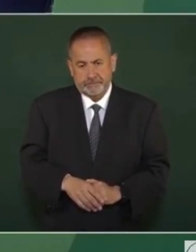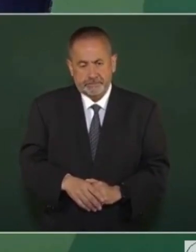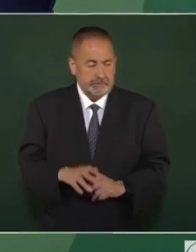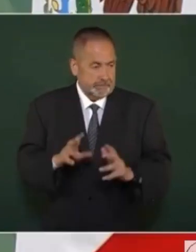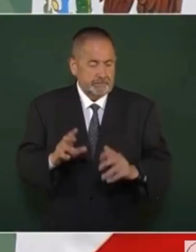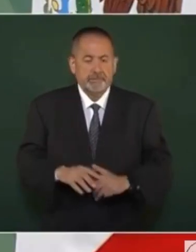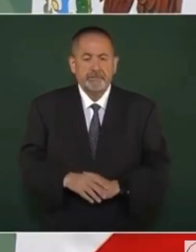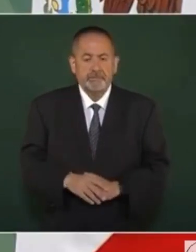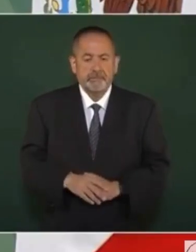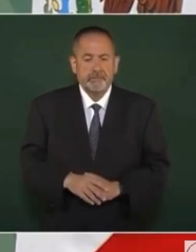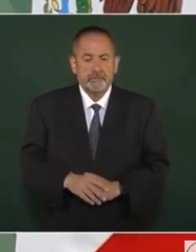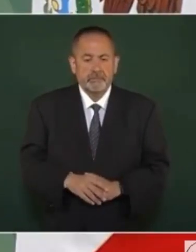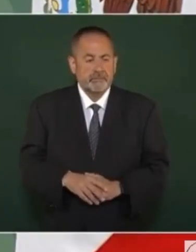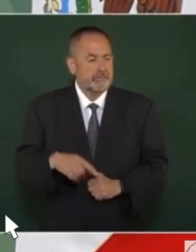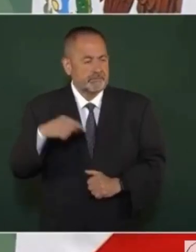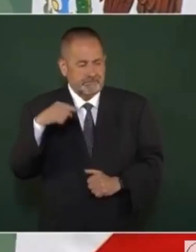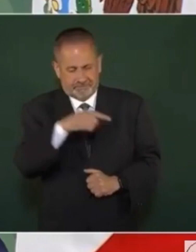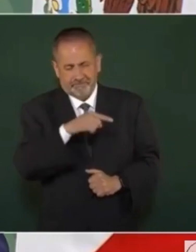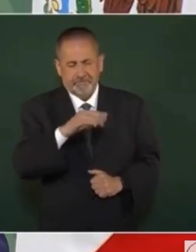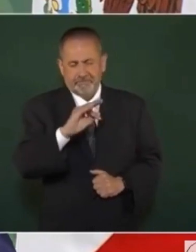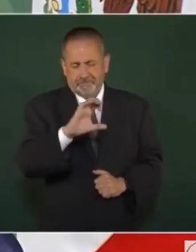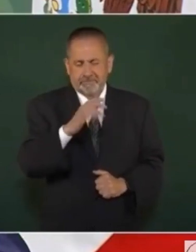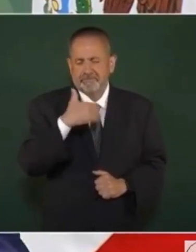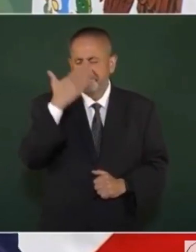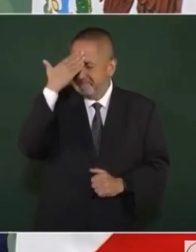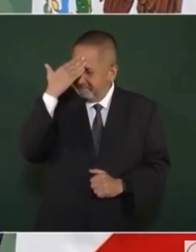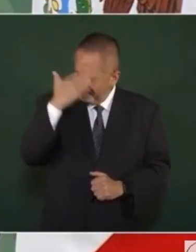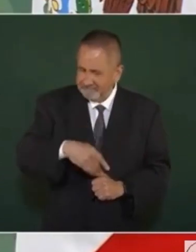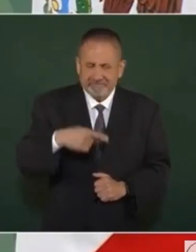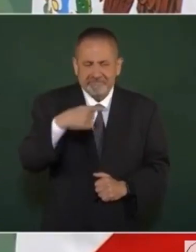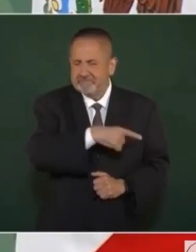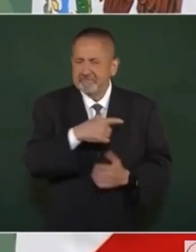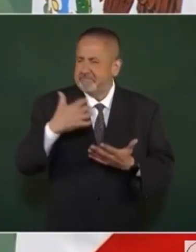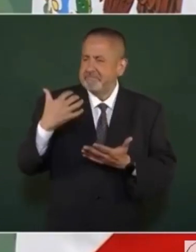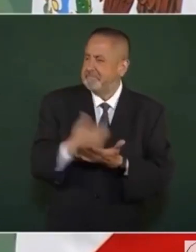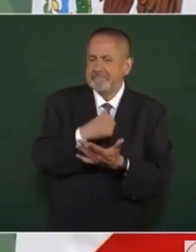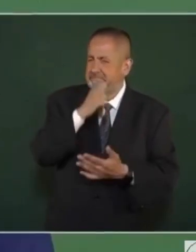Entonces, él sabe perfectamente que no ganó.